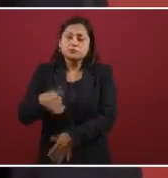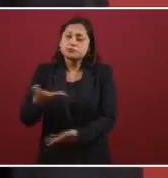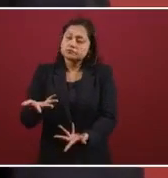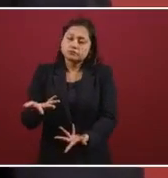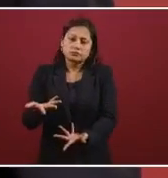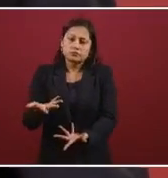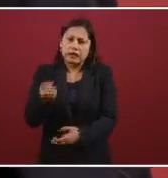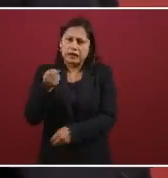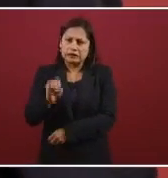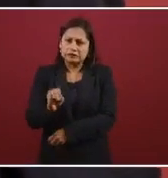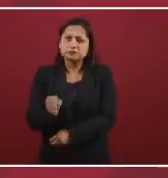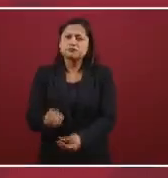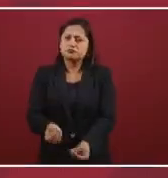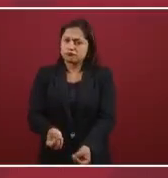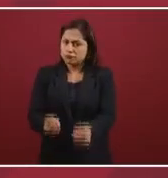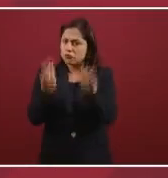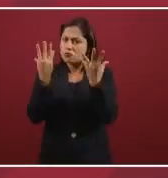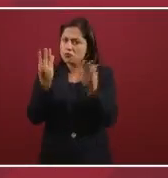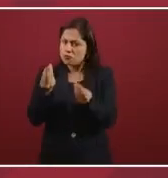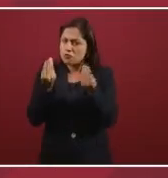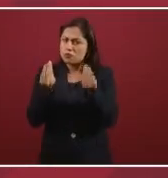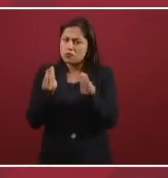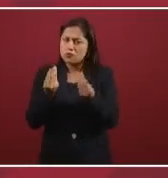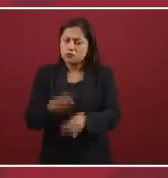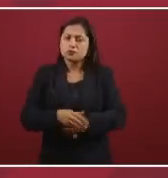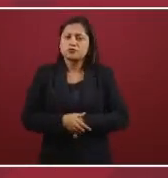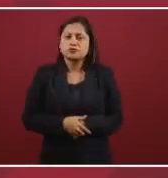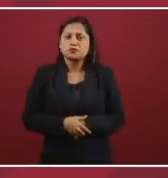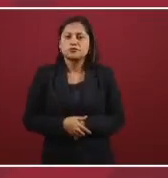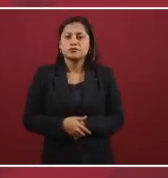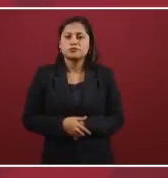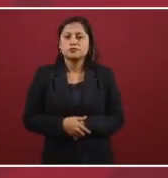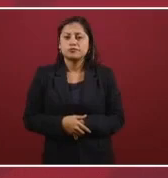cuántos, y muchos, sí.